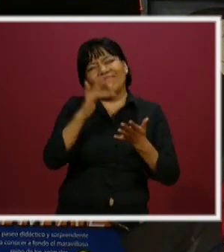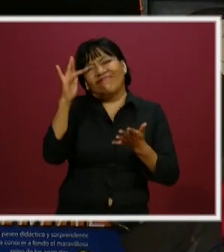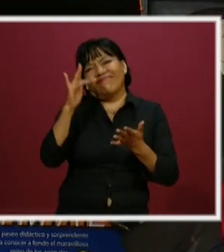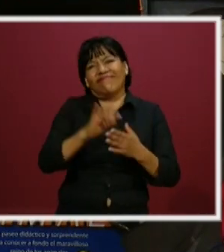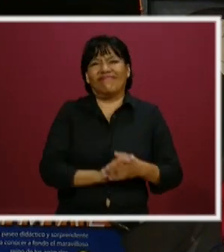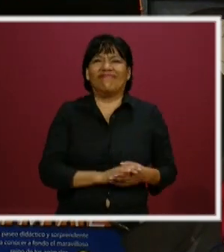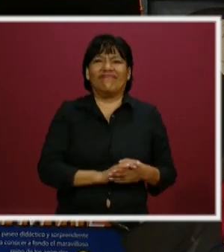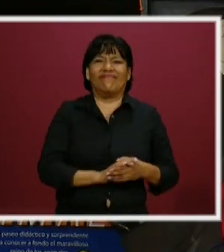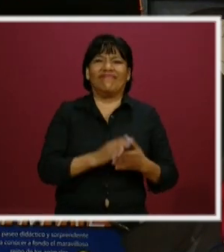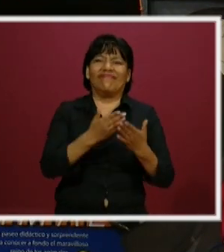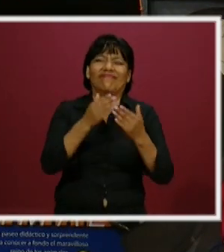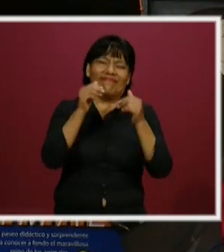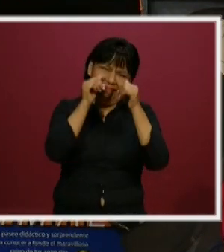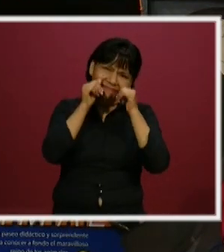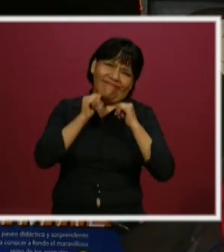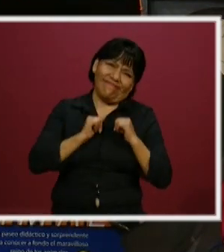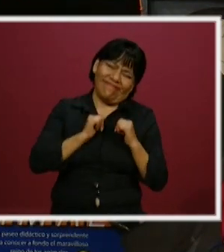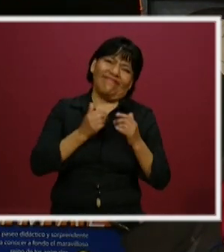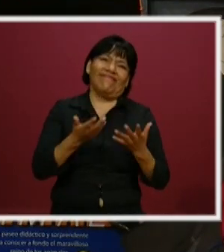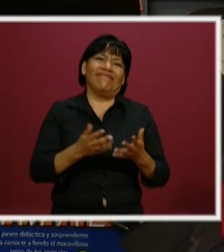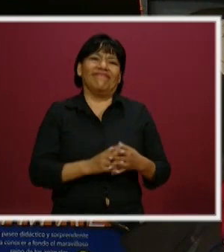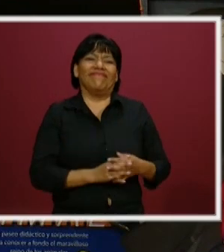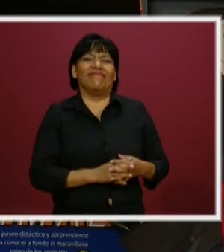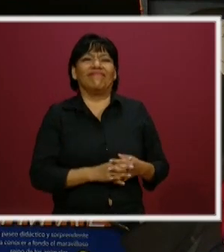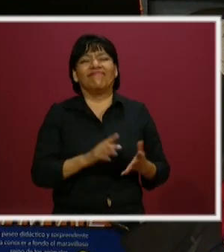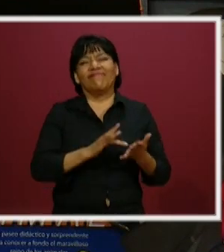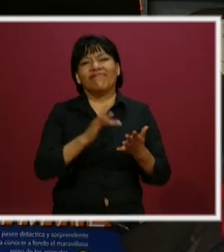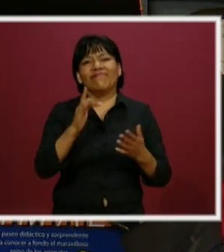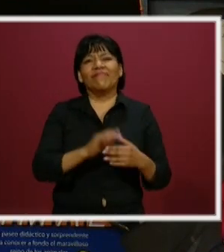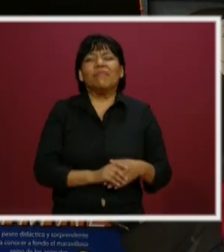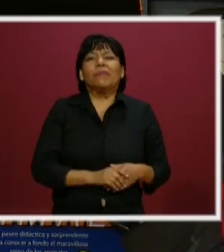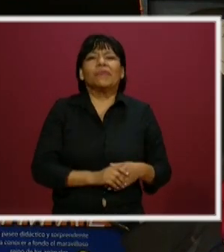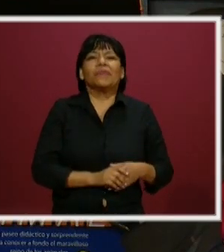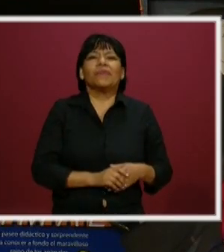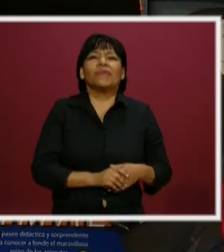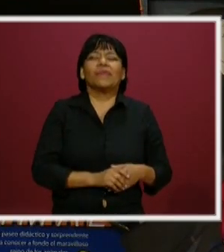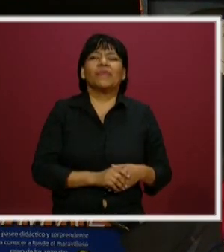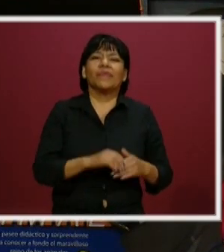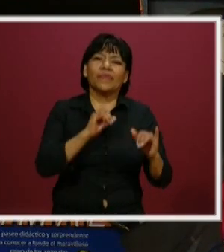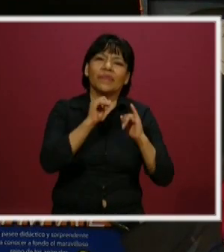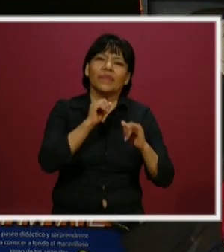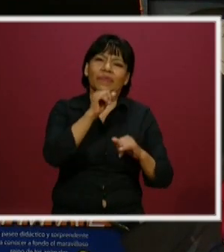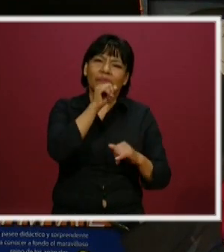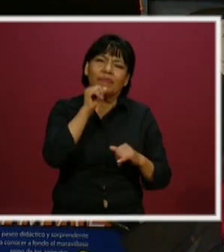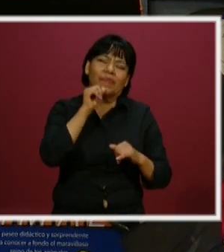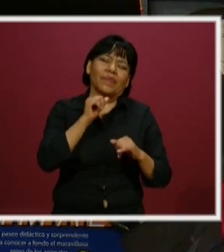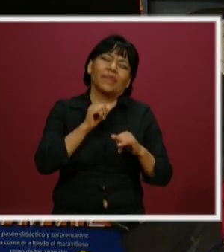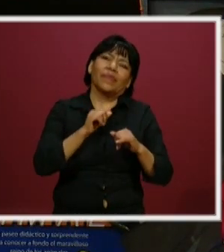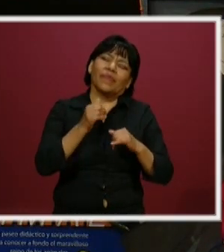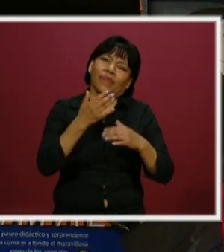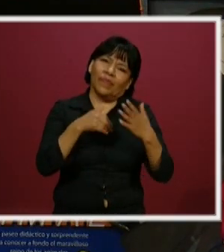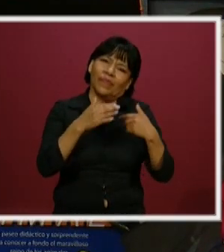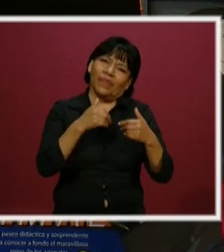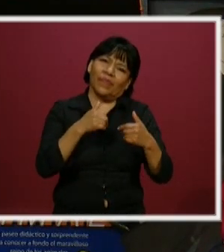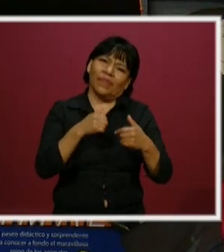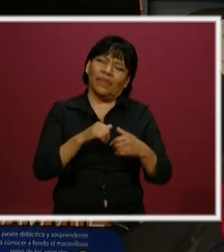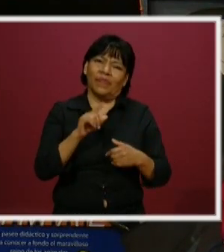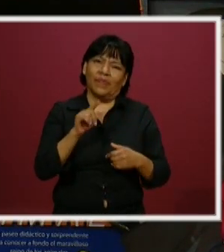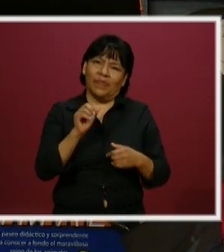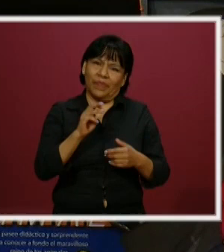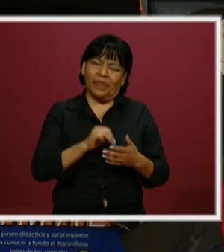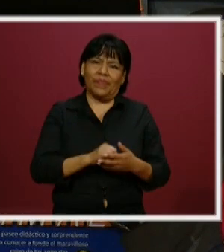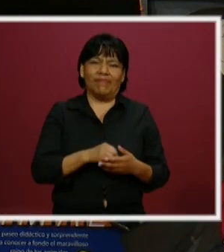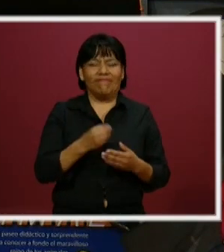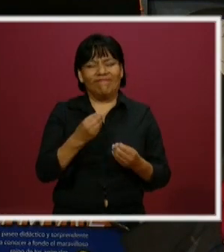muchísimo el haber visto esta cápsula le agradezco también mucho a la intérprete en lengua de señas ale varela